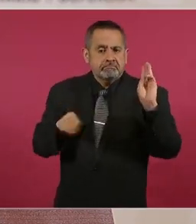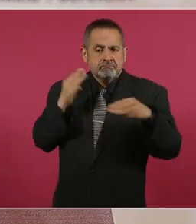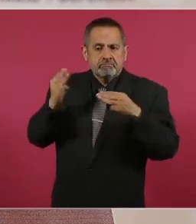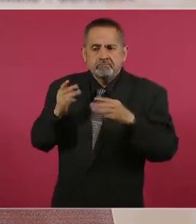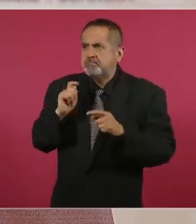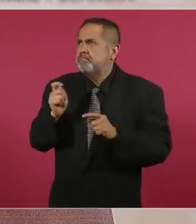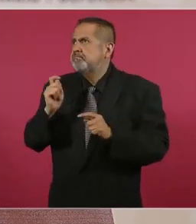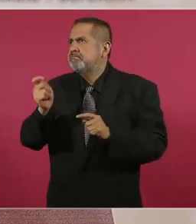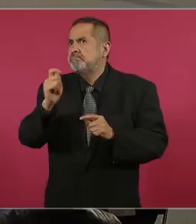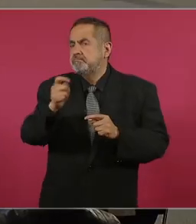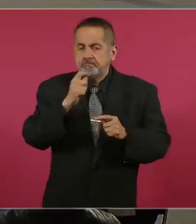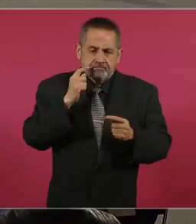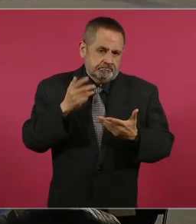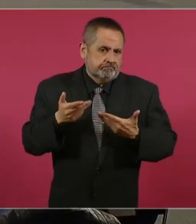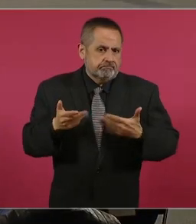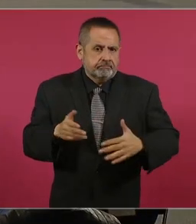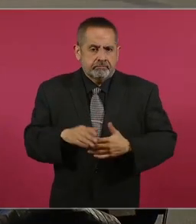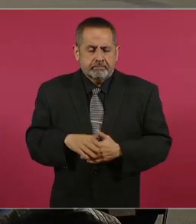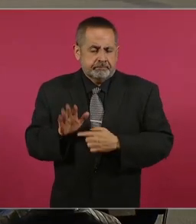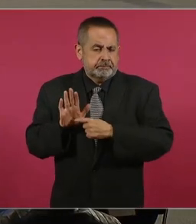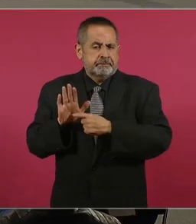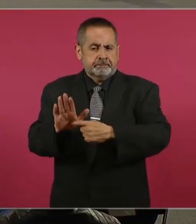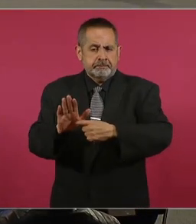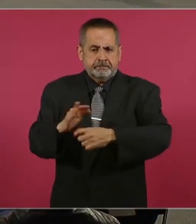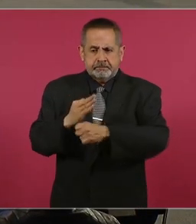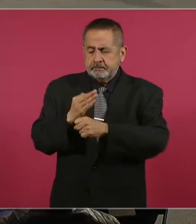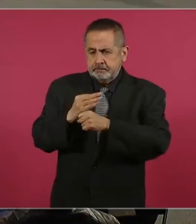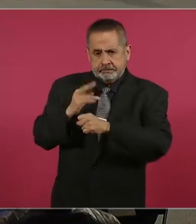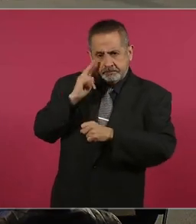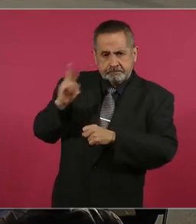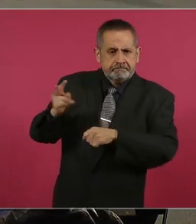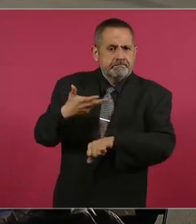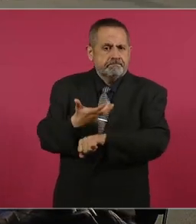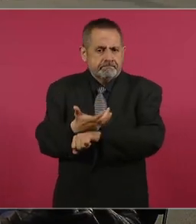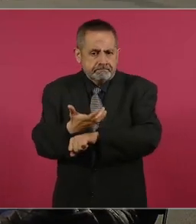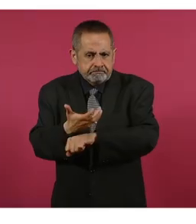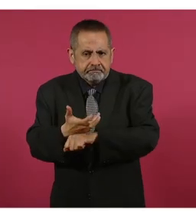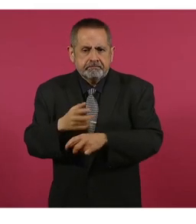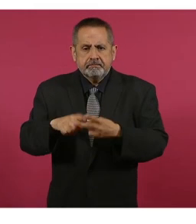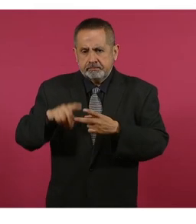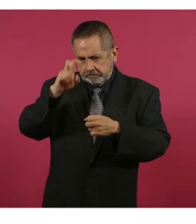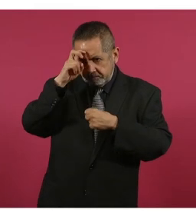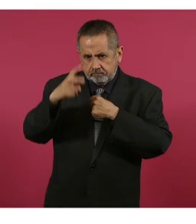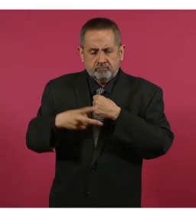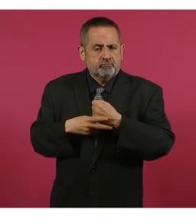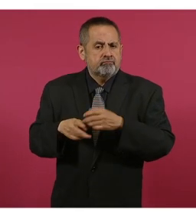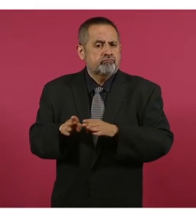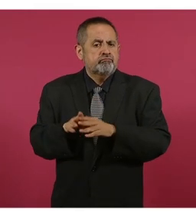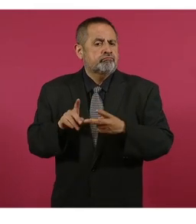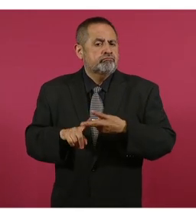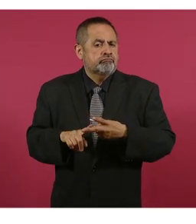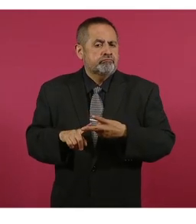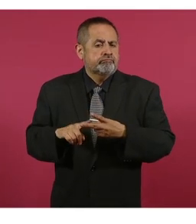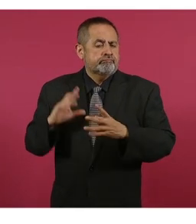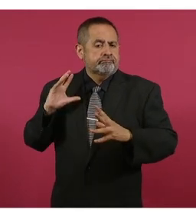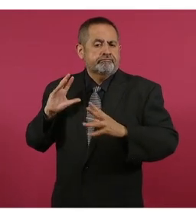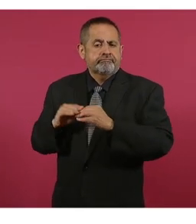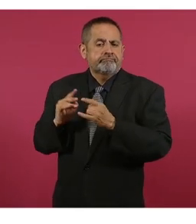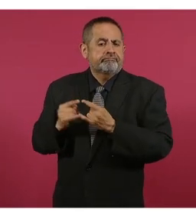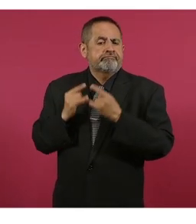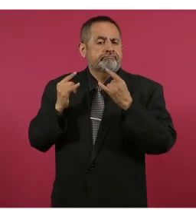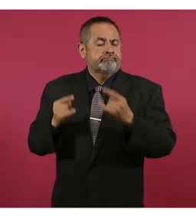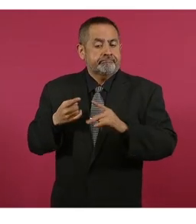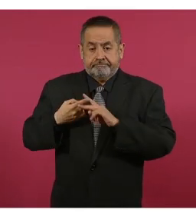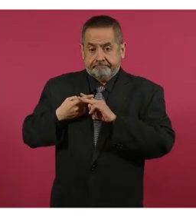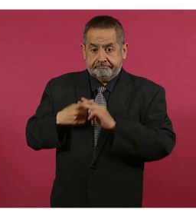muestro lo que se ha visto tanto en Estados Unidos como en Europa. En la historia que tenemos desde